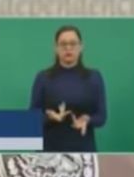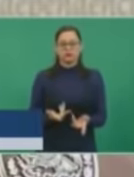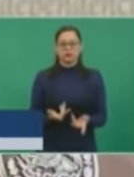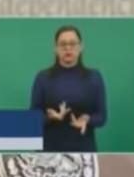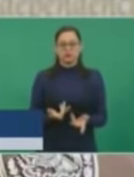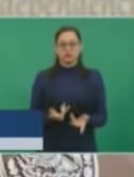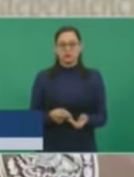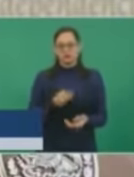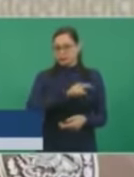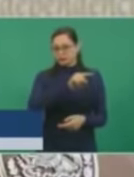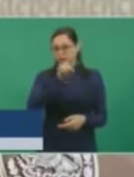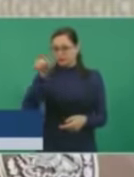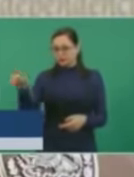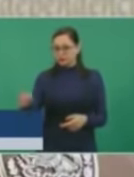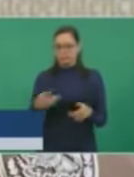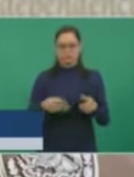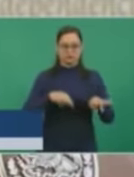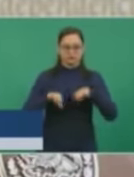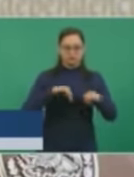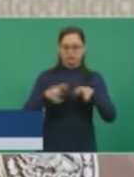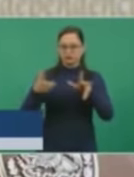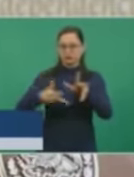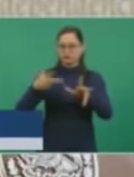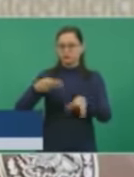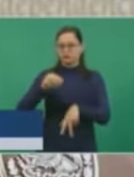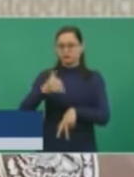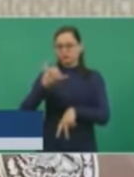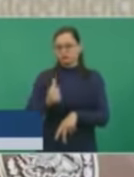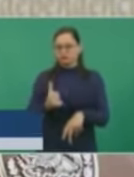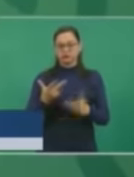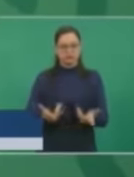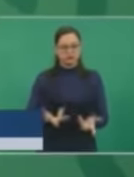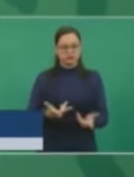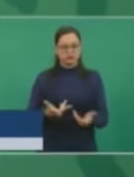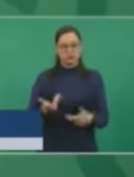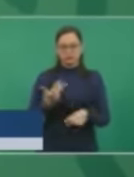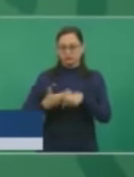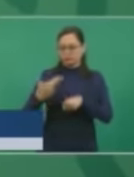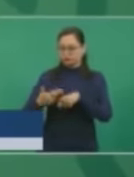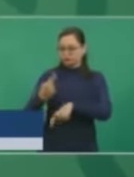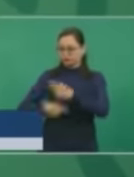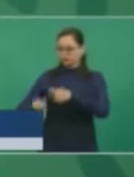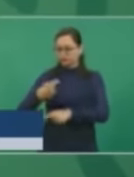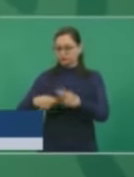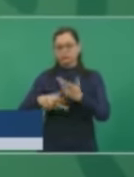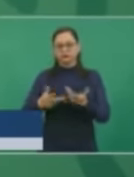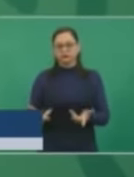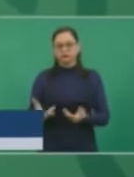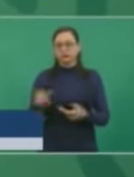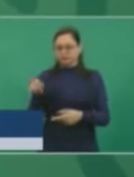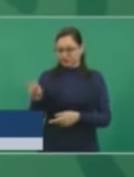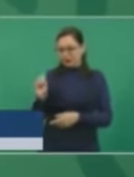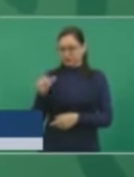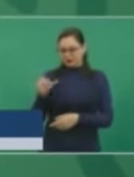tarde el Instituto Nacional de Acceso a la Información, a decir, nosotros vamos a promover una controversia constitucional ante la Suprema Corte de